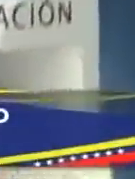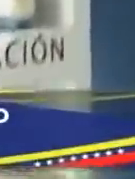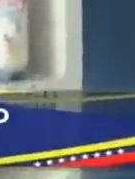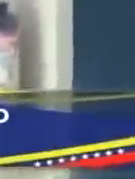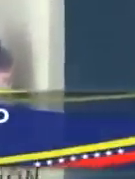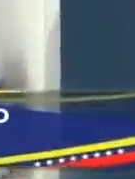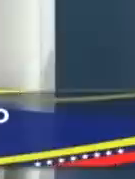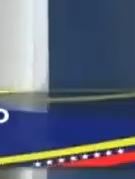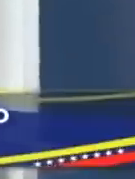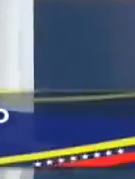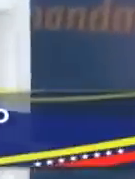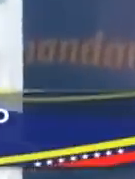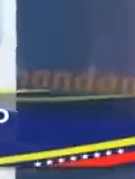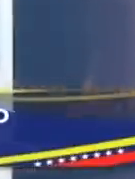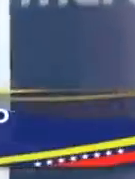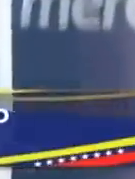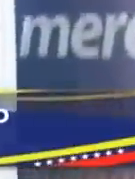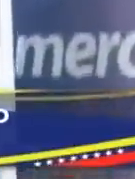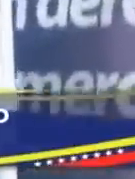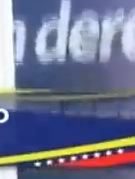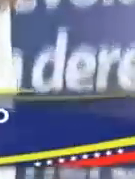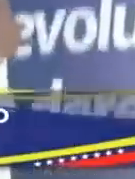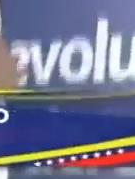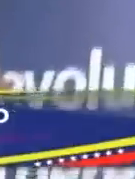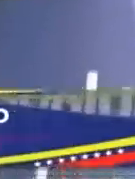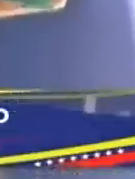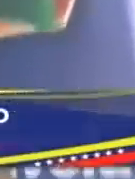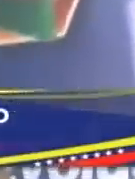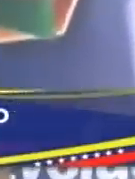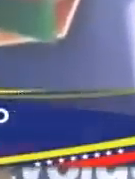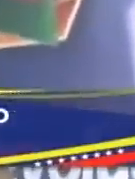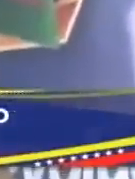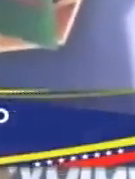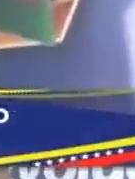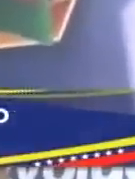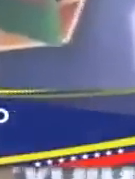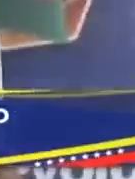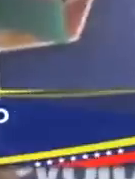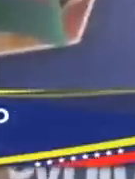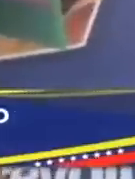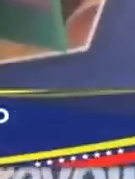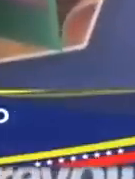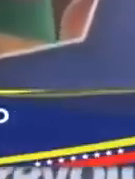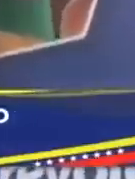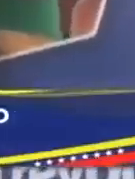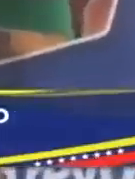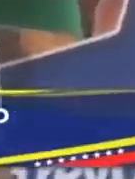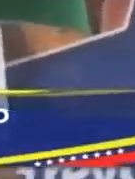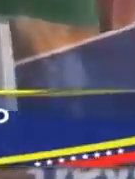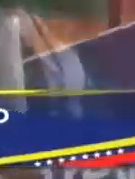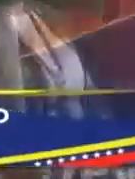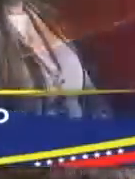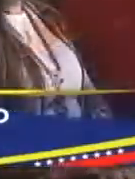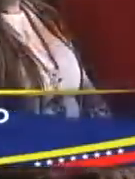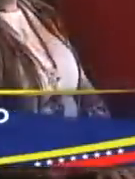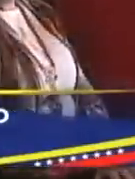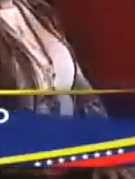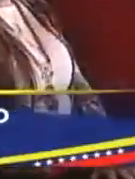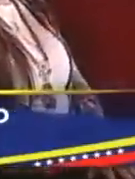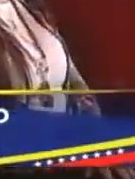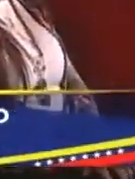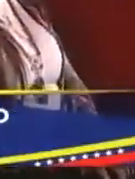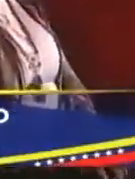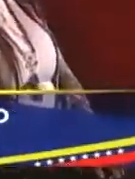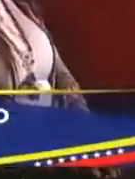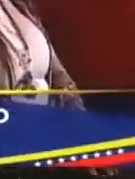canción del gran Ali Primera en esta actividad en la que nos encontramos el día de hoy, como ya hemos visto, desde las instalaciones del Teatro